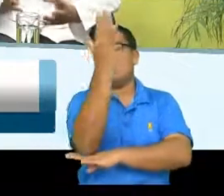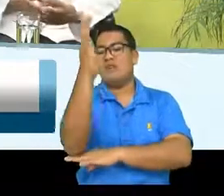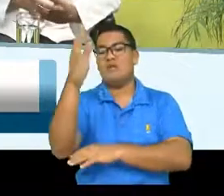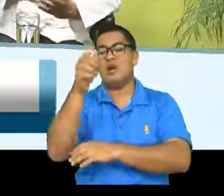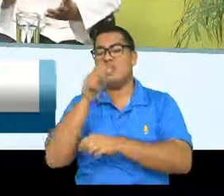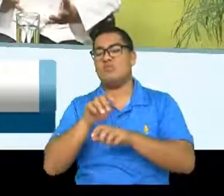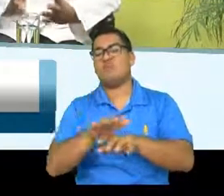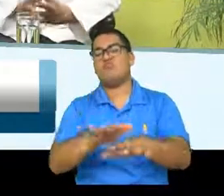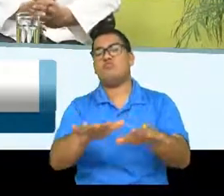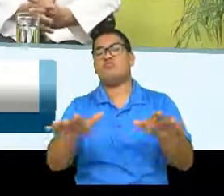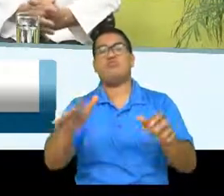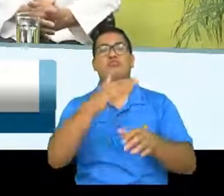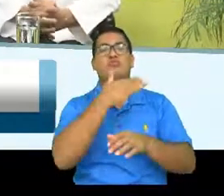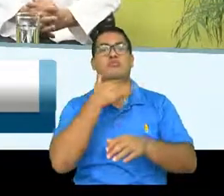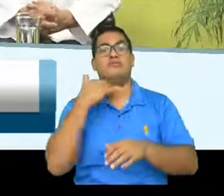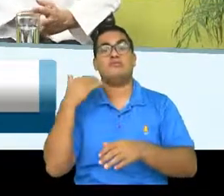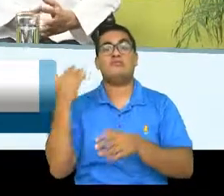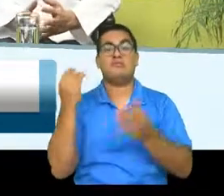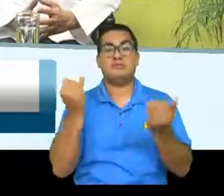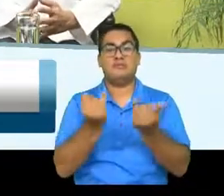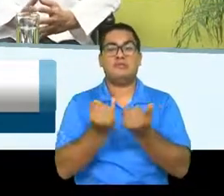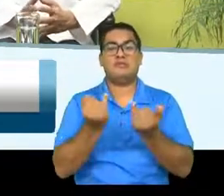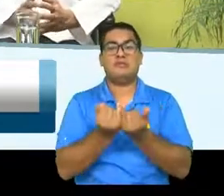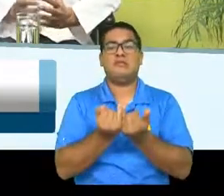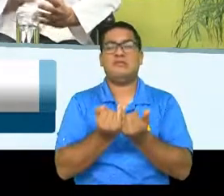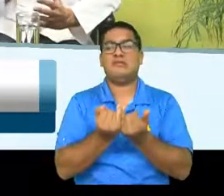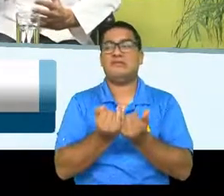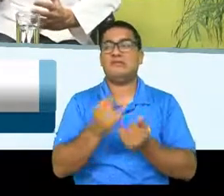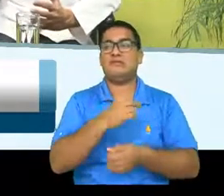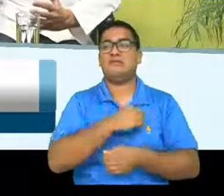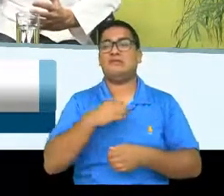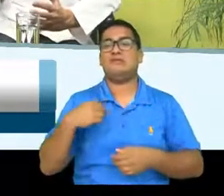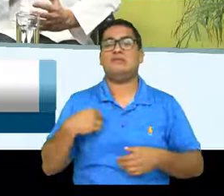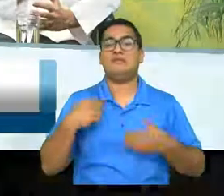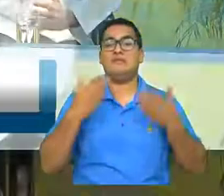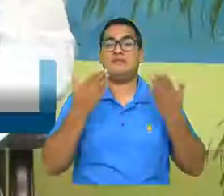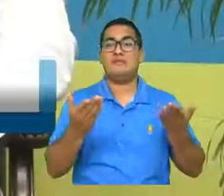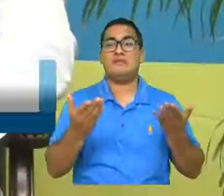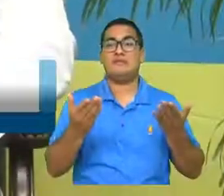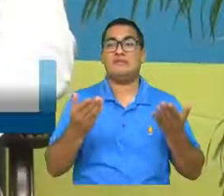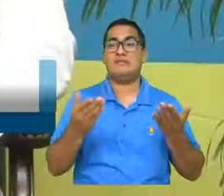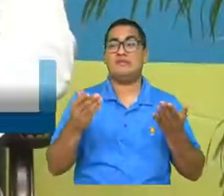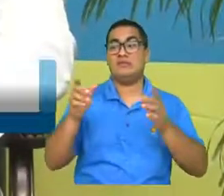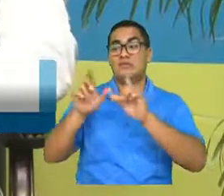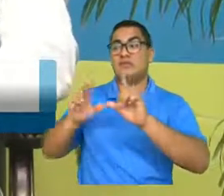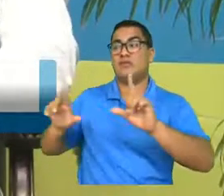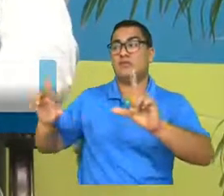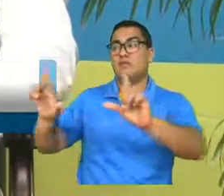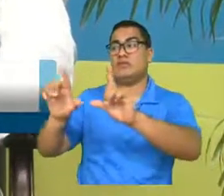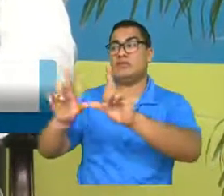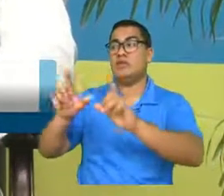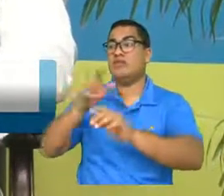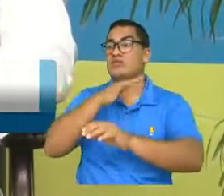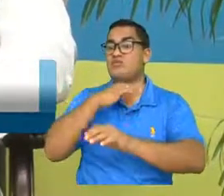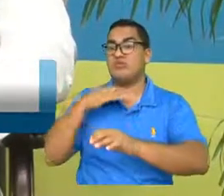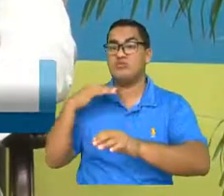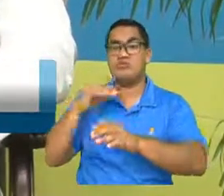hay charca. Entonces las acciones aquí son también de eliminación de la zona. Claro. Por ejemplo, si